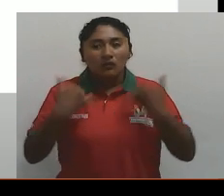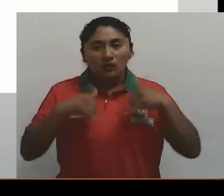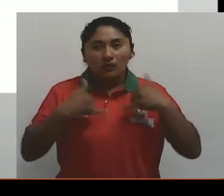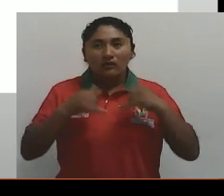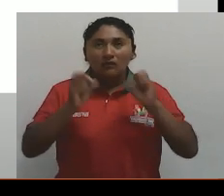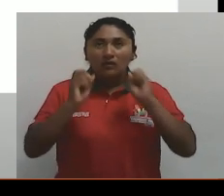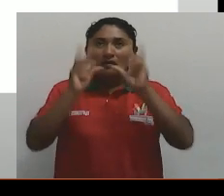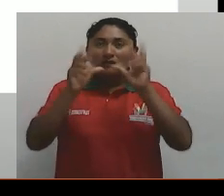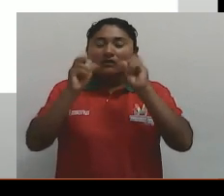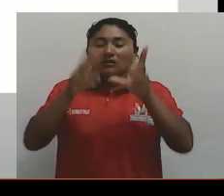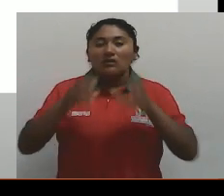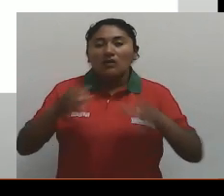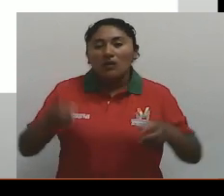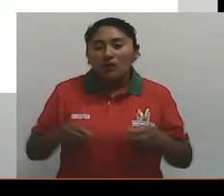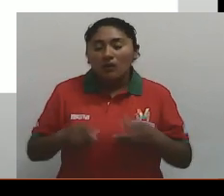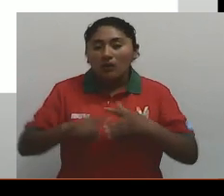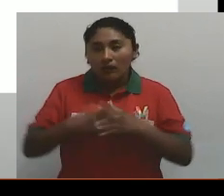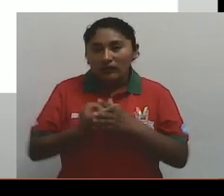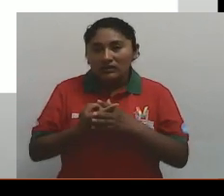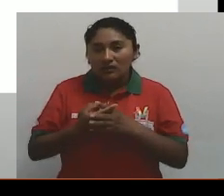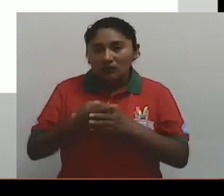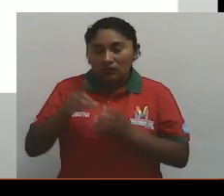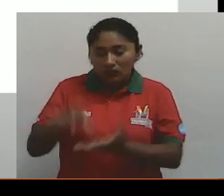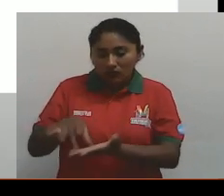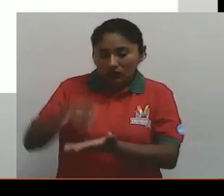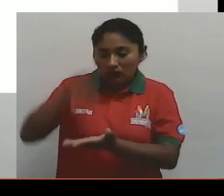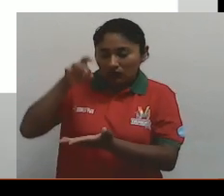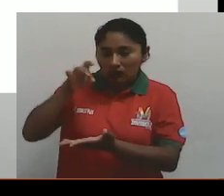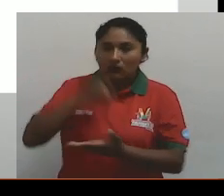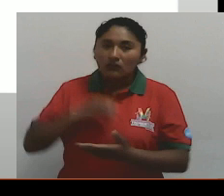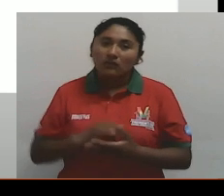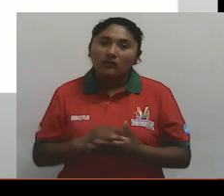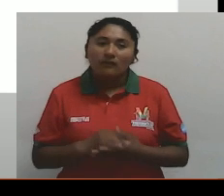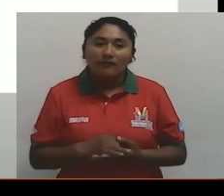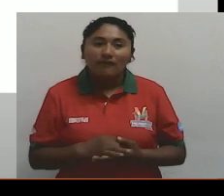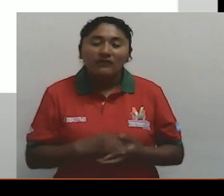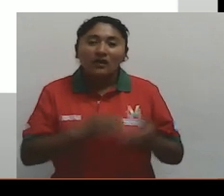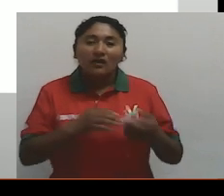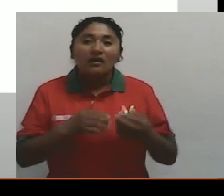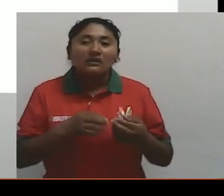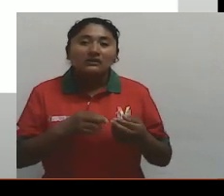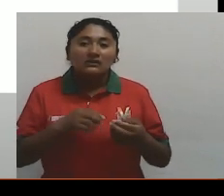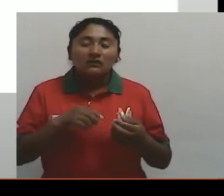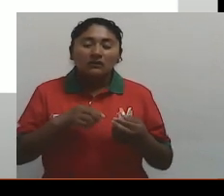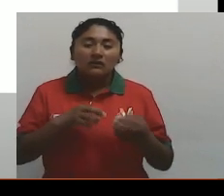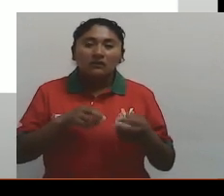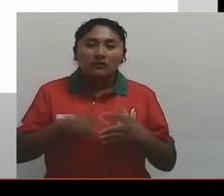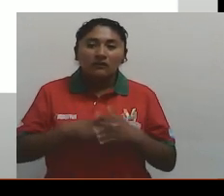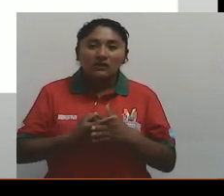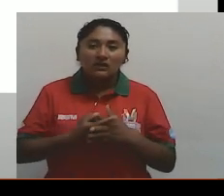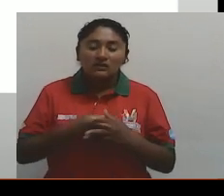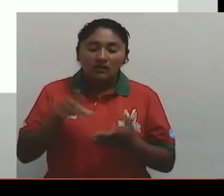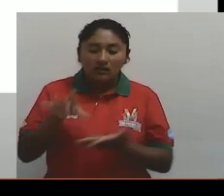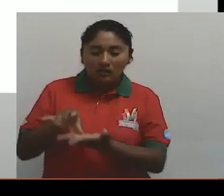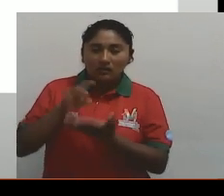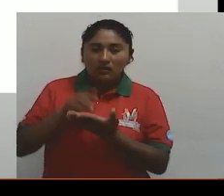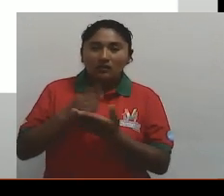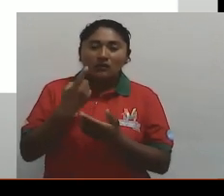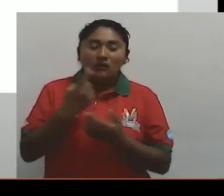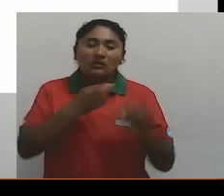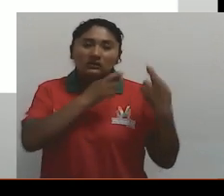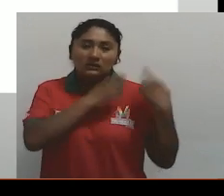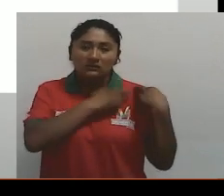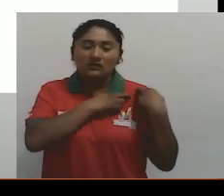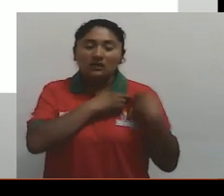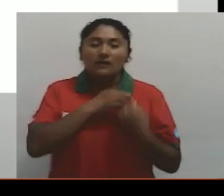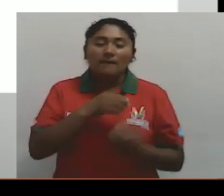Las responsabilidades tenemos ahí el capitán de equipo. Antes del partido, el primer árbitro recibe un sorteo